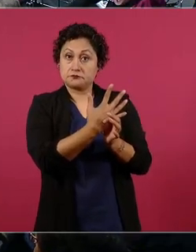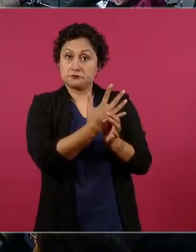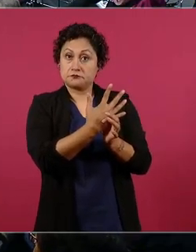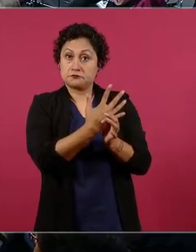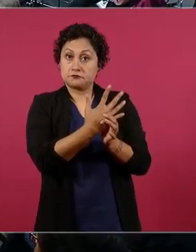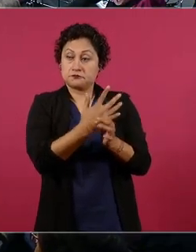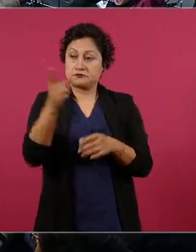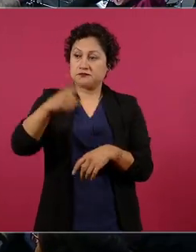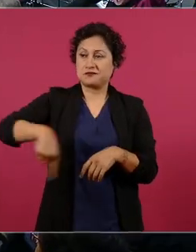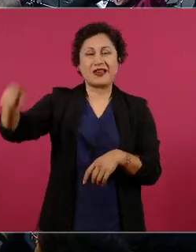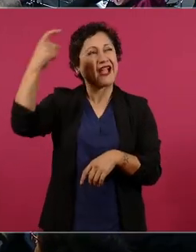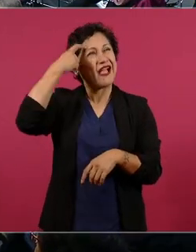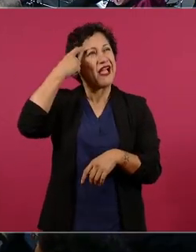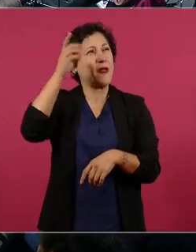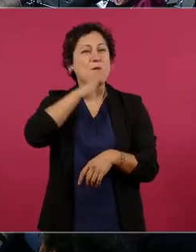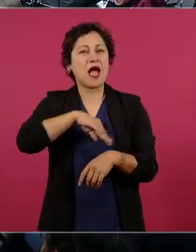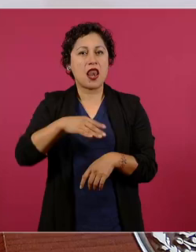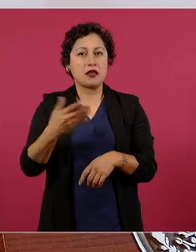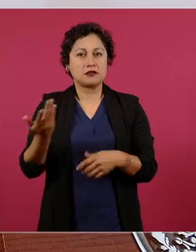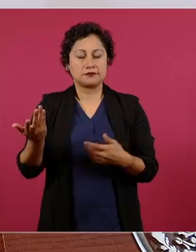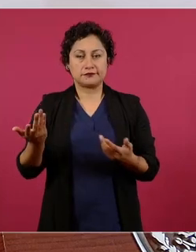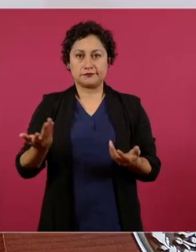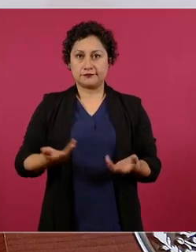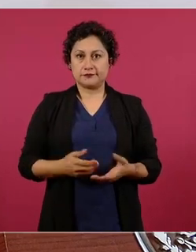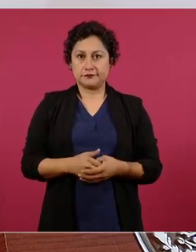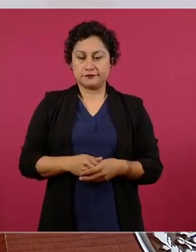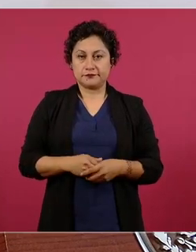es inconsciente.